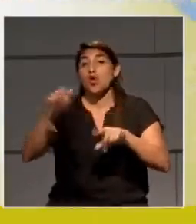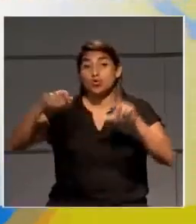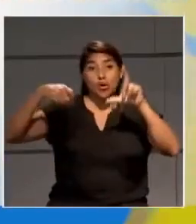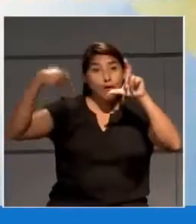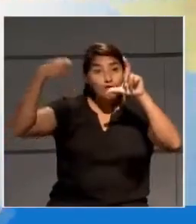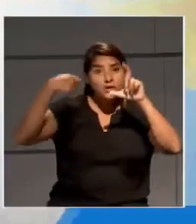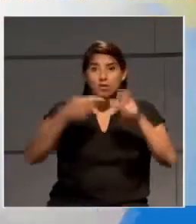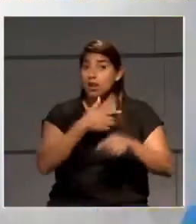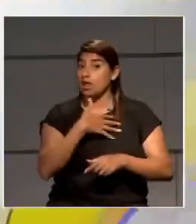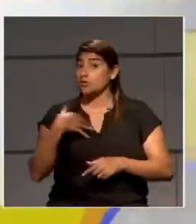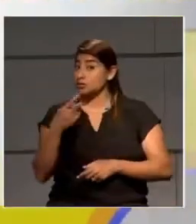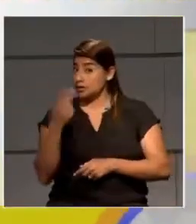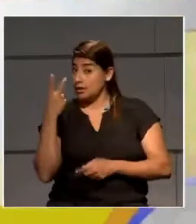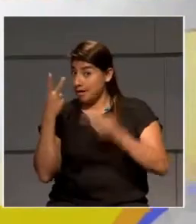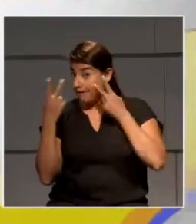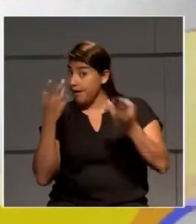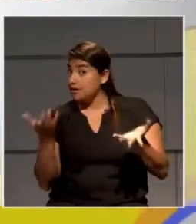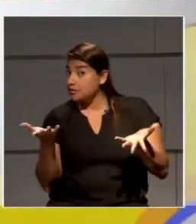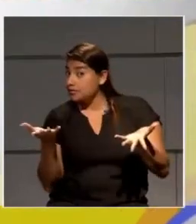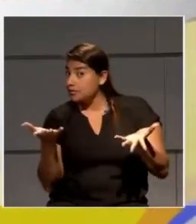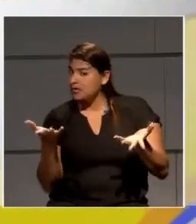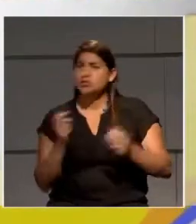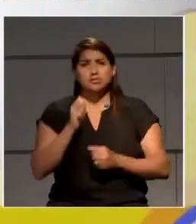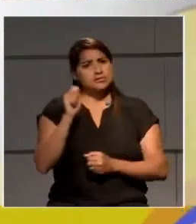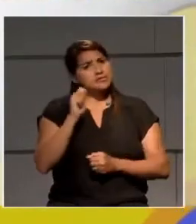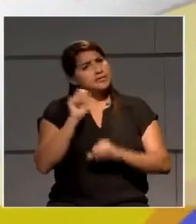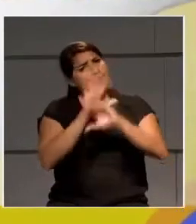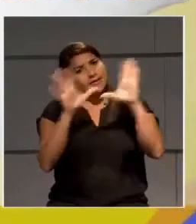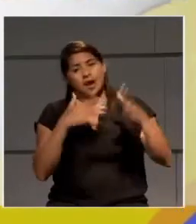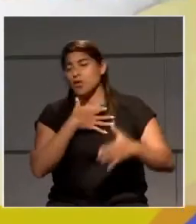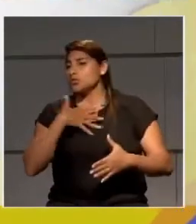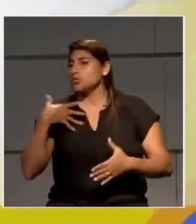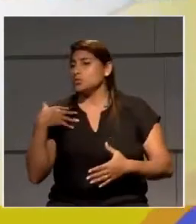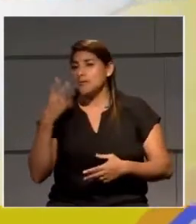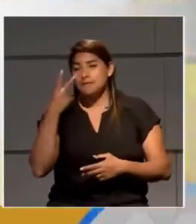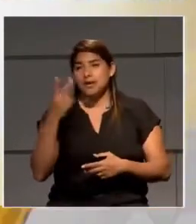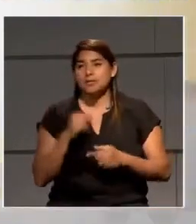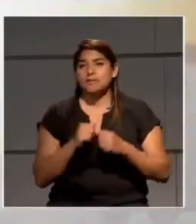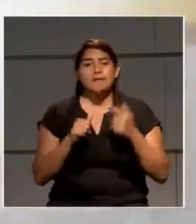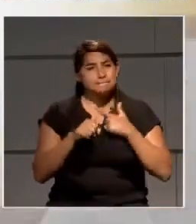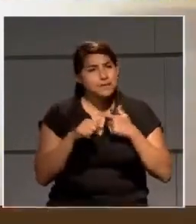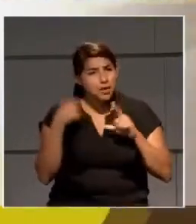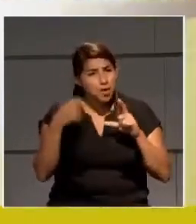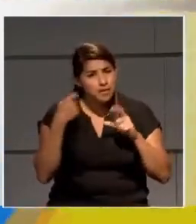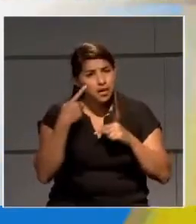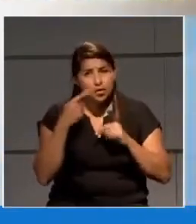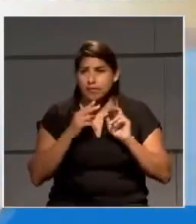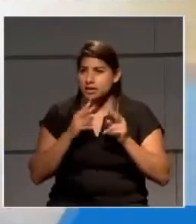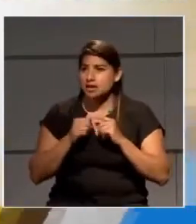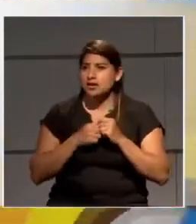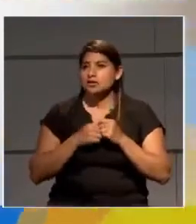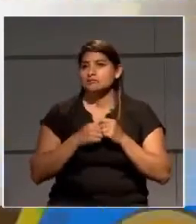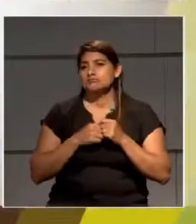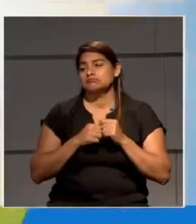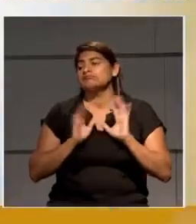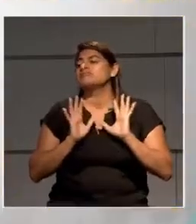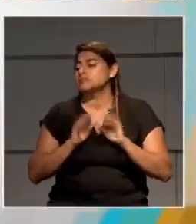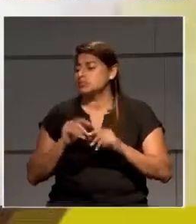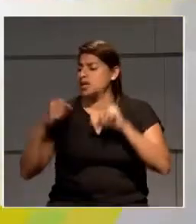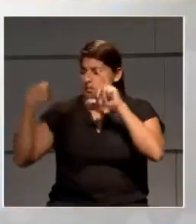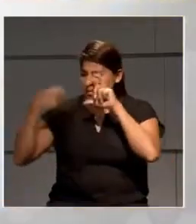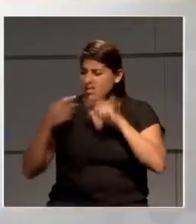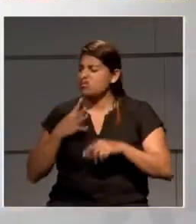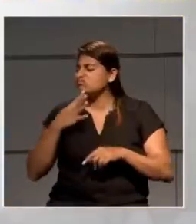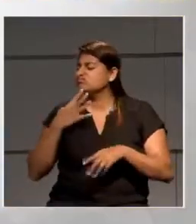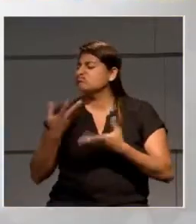video. ¿Quieren verlo? Por supuesto. Armamos que primero. Sí. Mejor veamos primero el video. ¿Qué te parece? Está bien. ¿De qué se trata